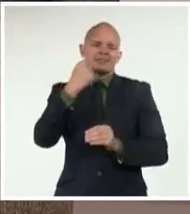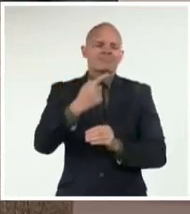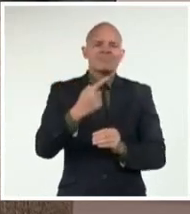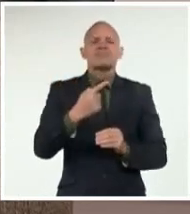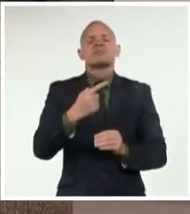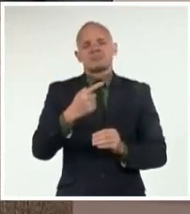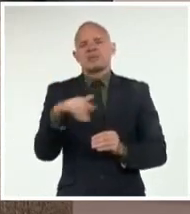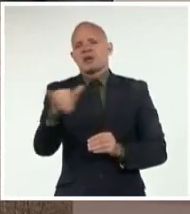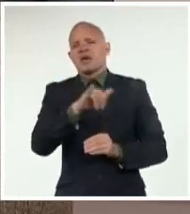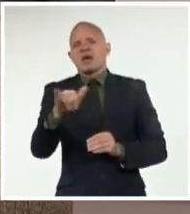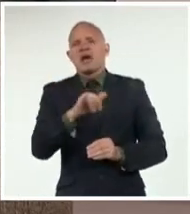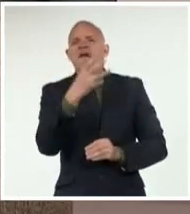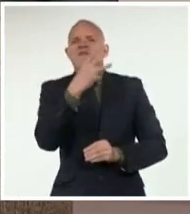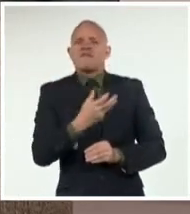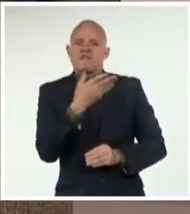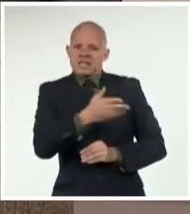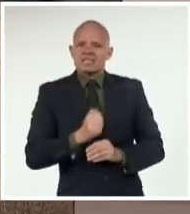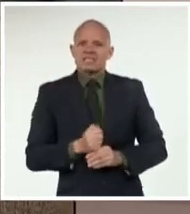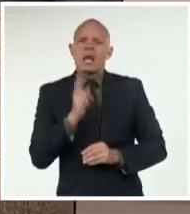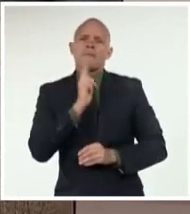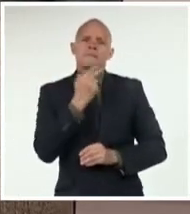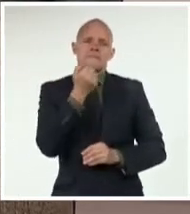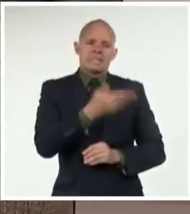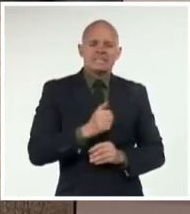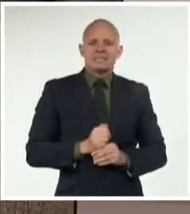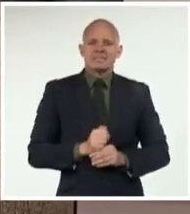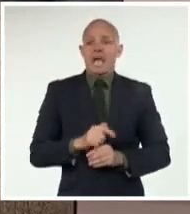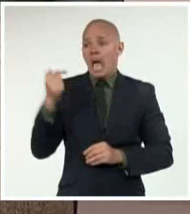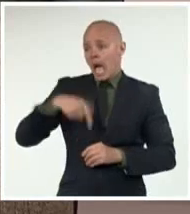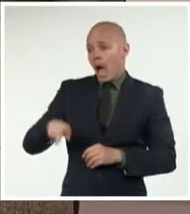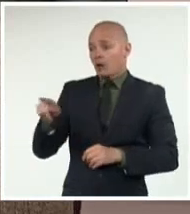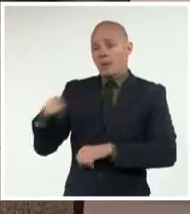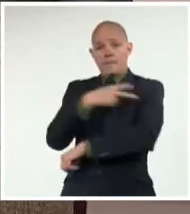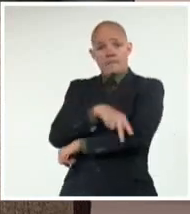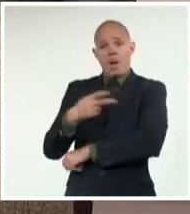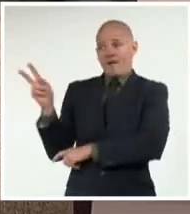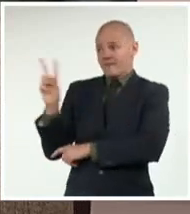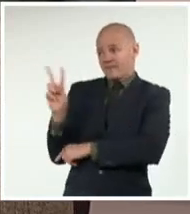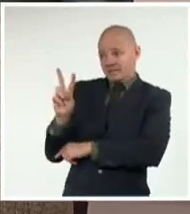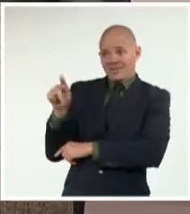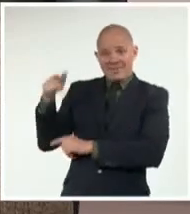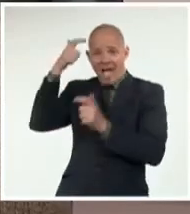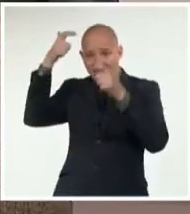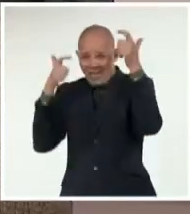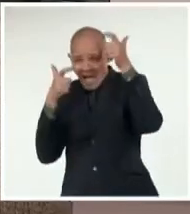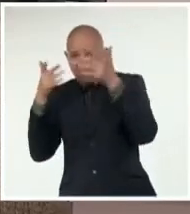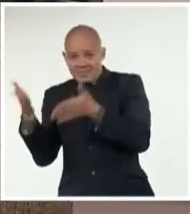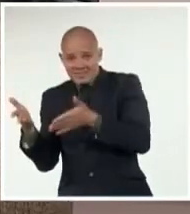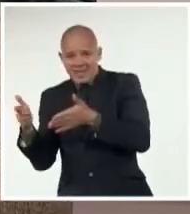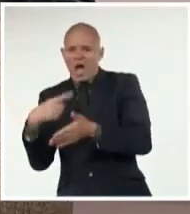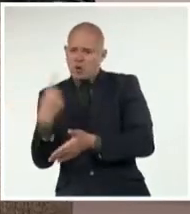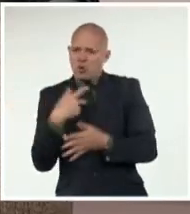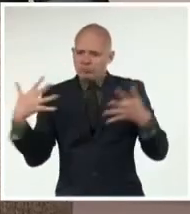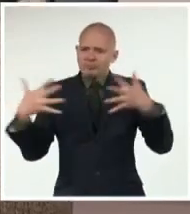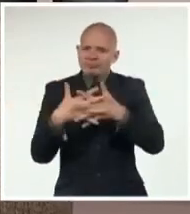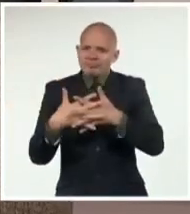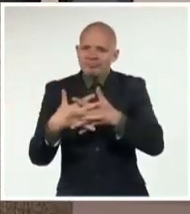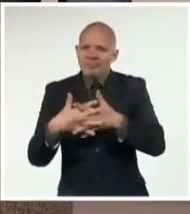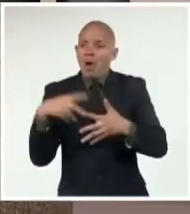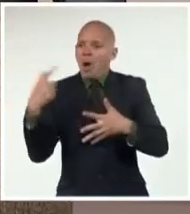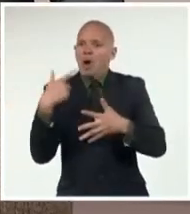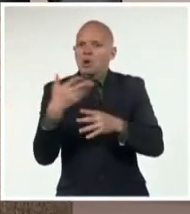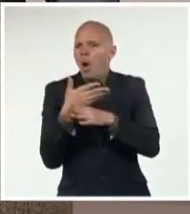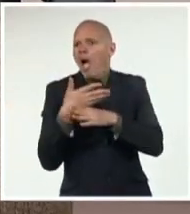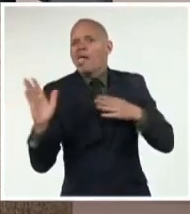de Bolívar y Hugo Chávez. La amistad entre ambos líderes, fraguada en la lucha por la verdadera independencia e integración